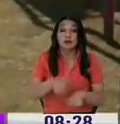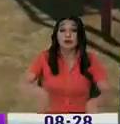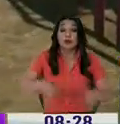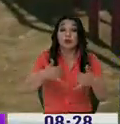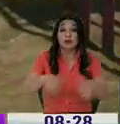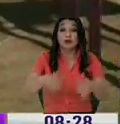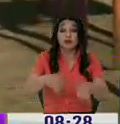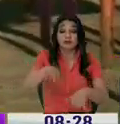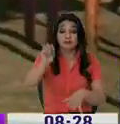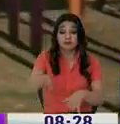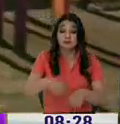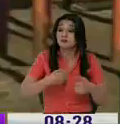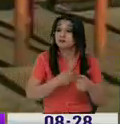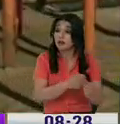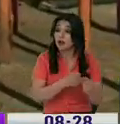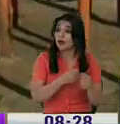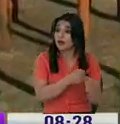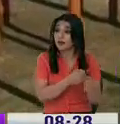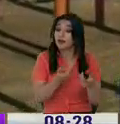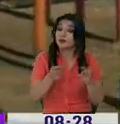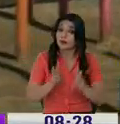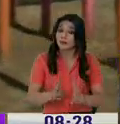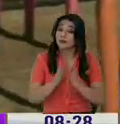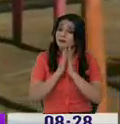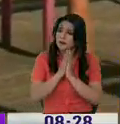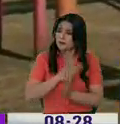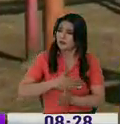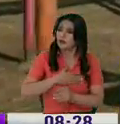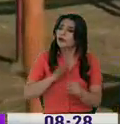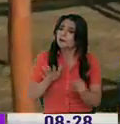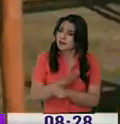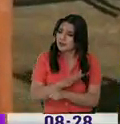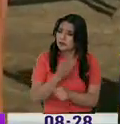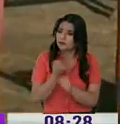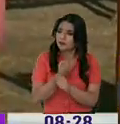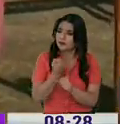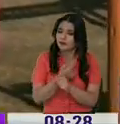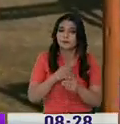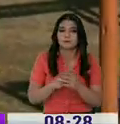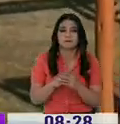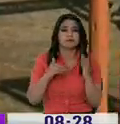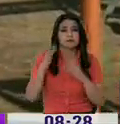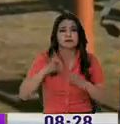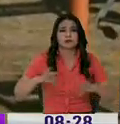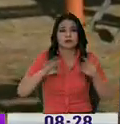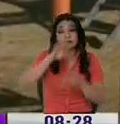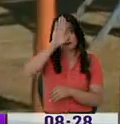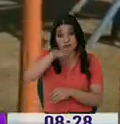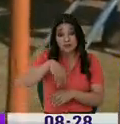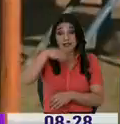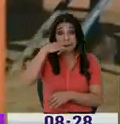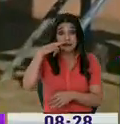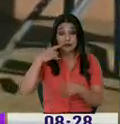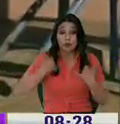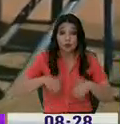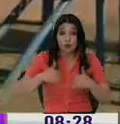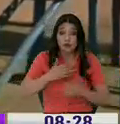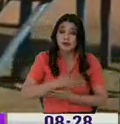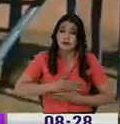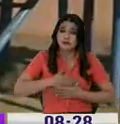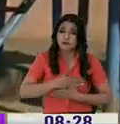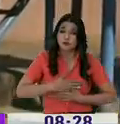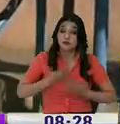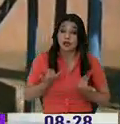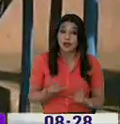de madera entonces vecina este sería otro pero las otras y también especialmente para que vengan los niños a jugar aquí